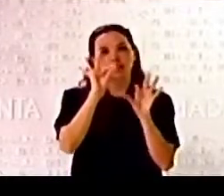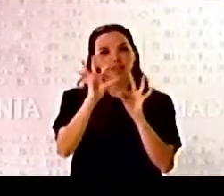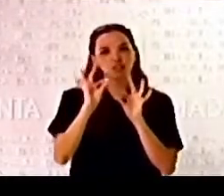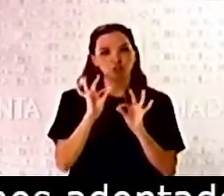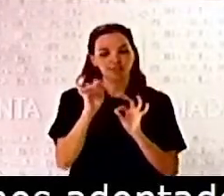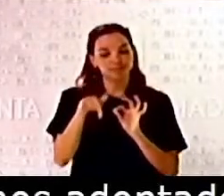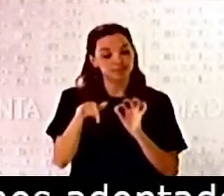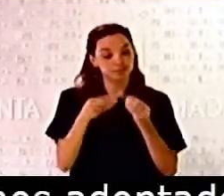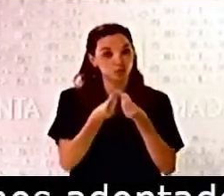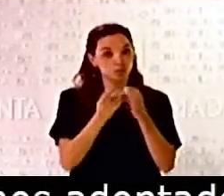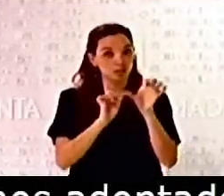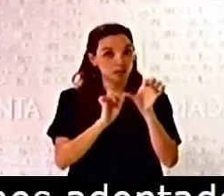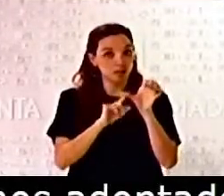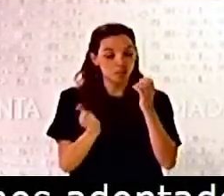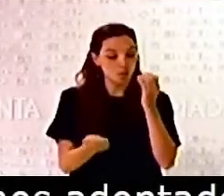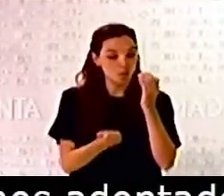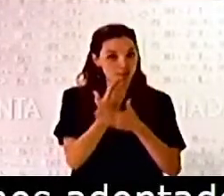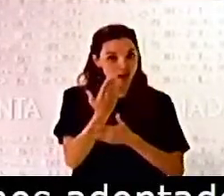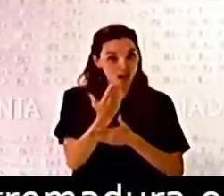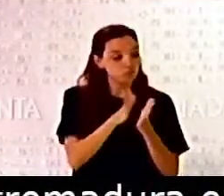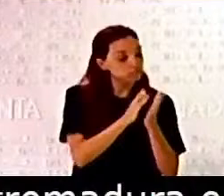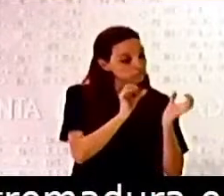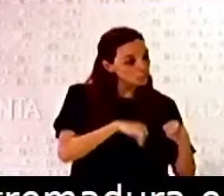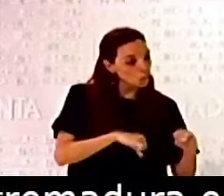Extremadura en la sesión celebrada en esta mañana.